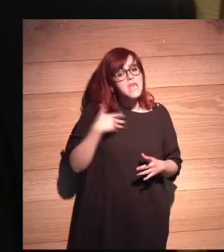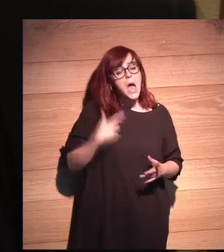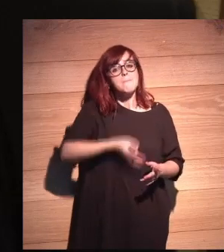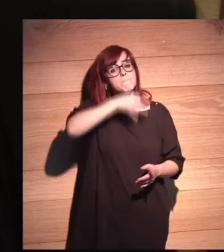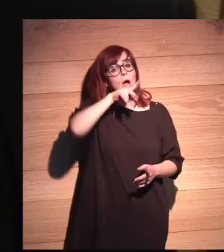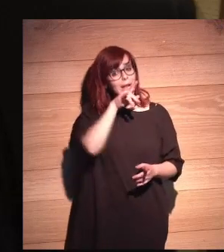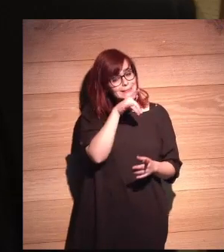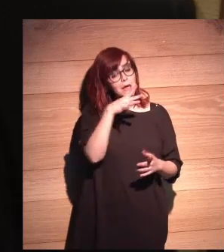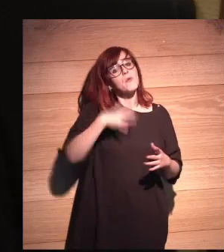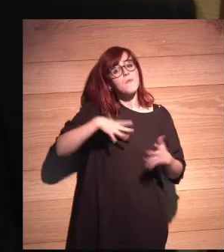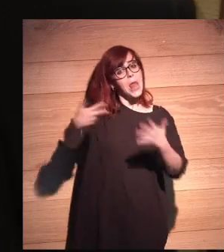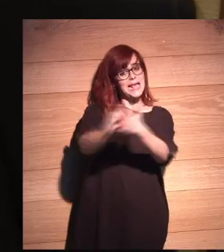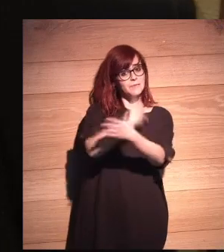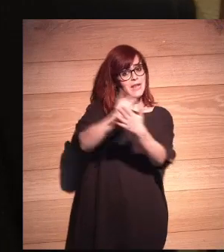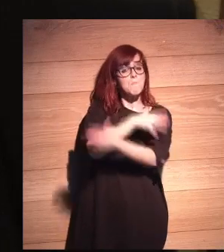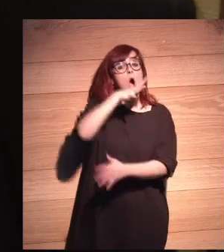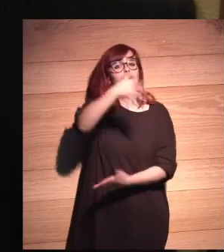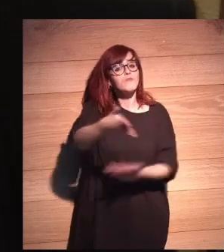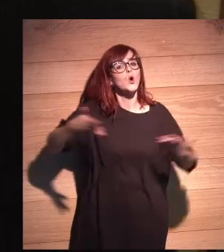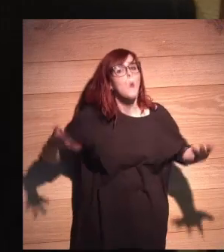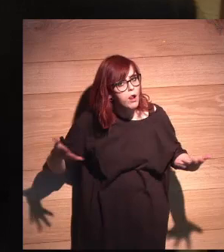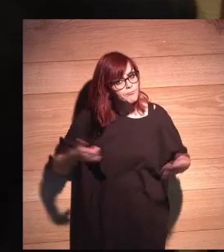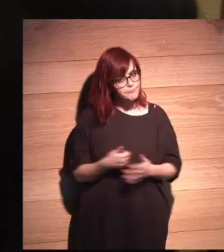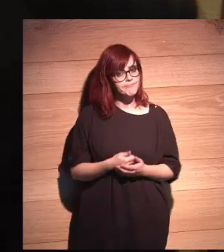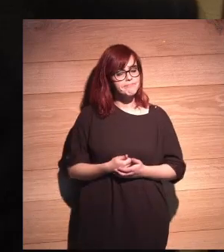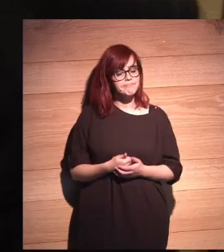pudieran explicarme si hay alguna razón de este olvido.